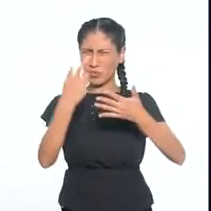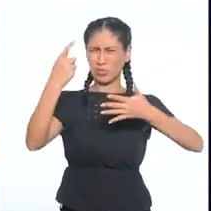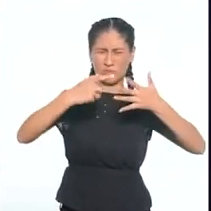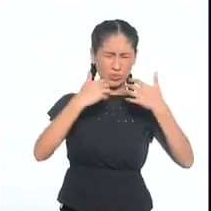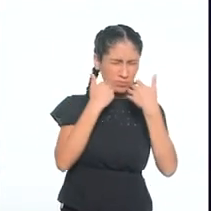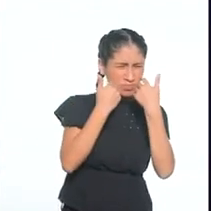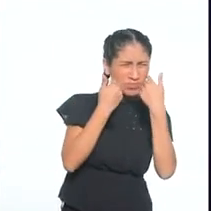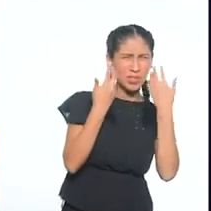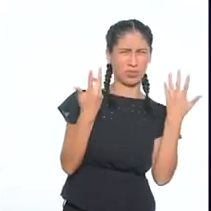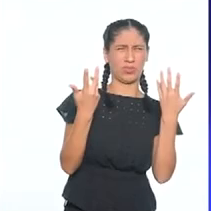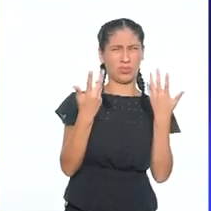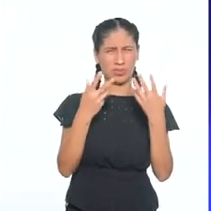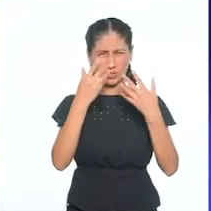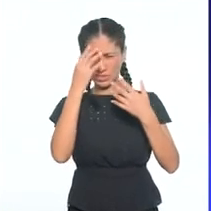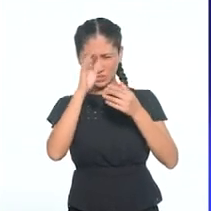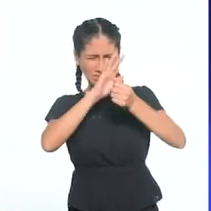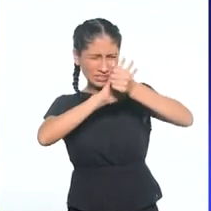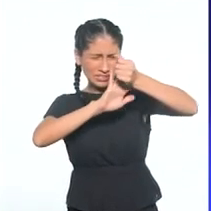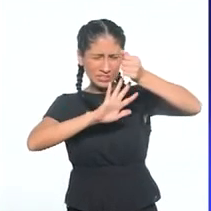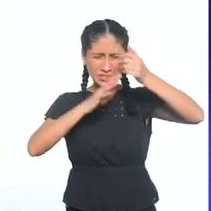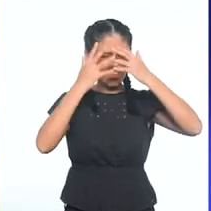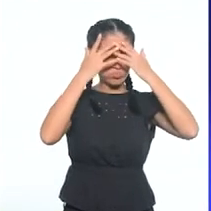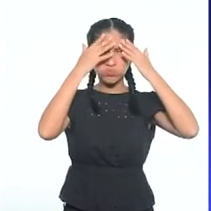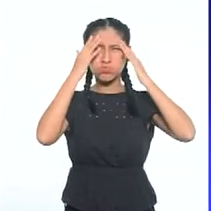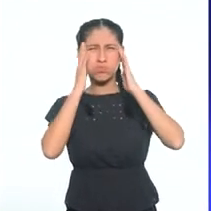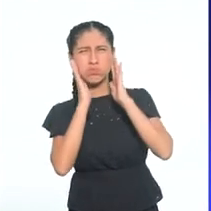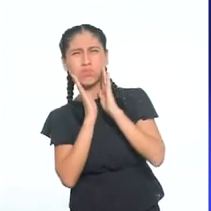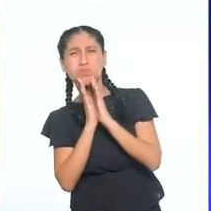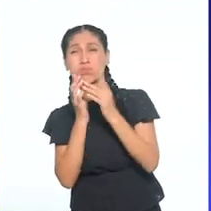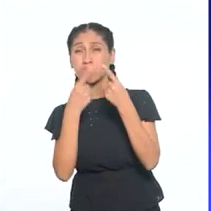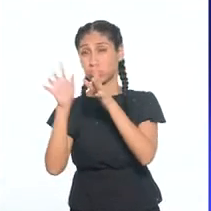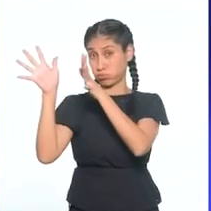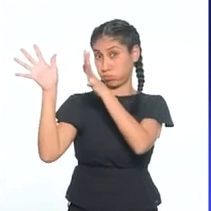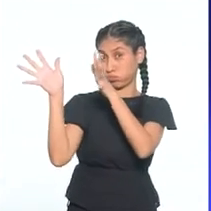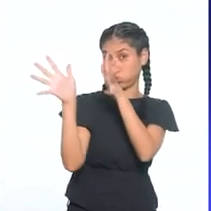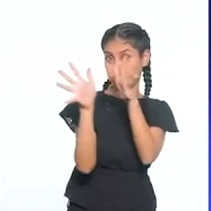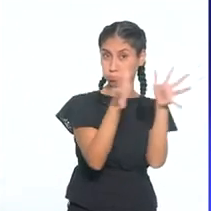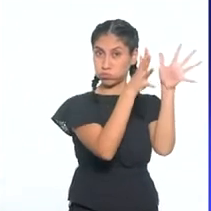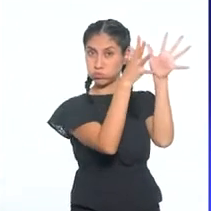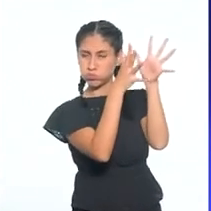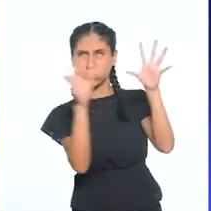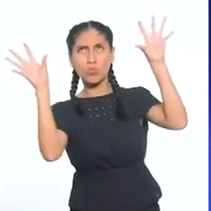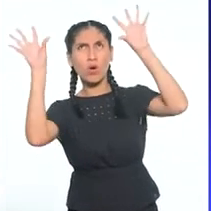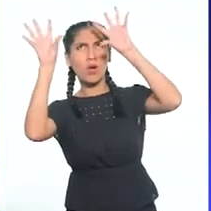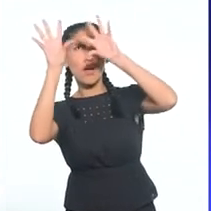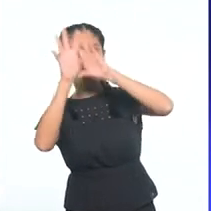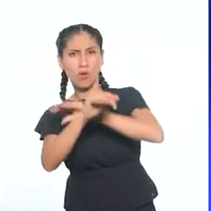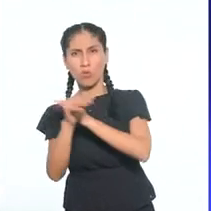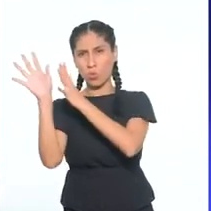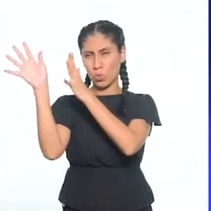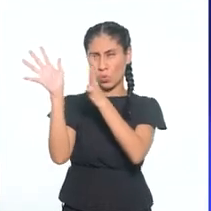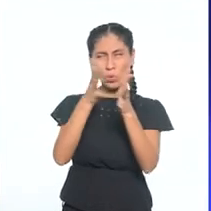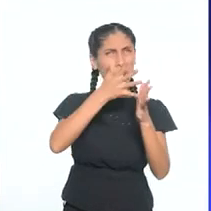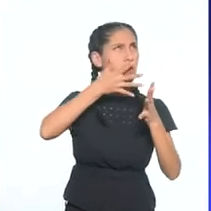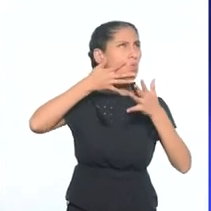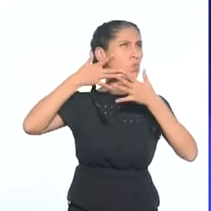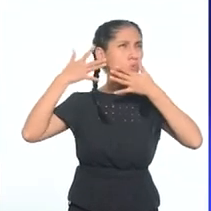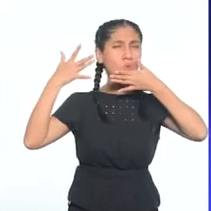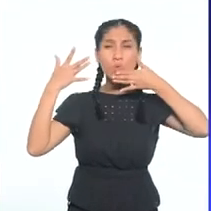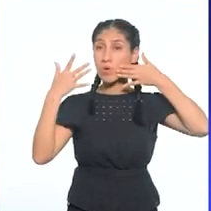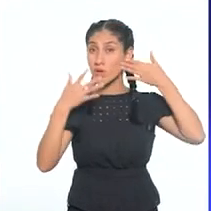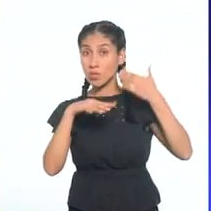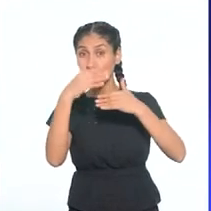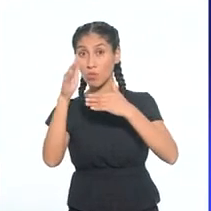puras vergüenzas sudaba al hablar pero el viento de la noche le secaba el sudor y